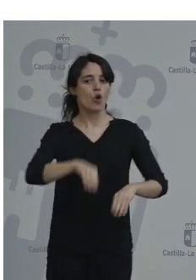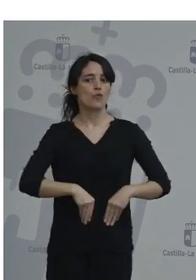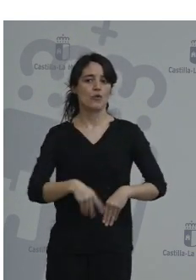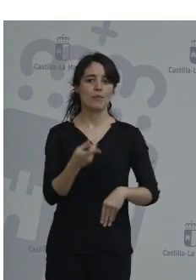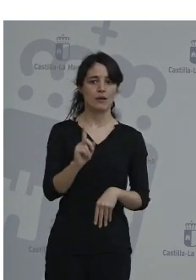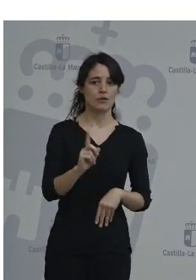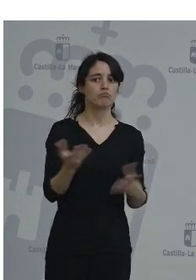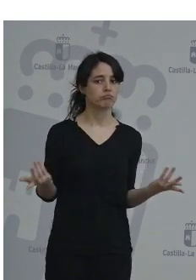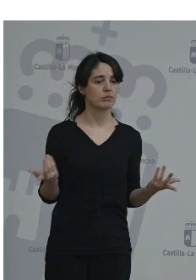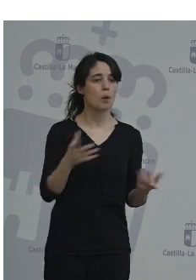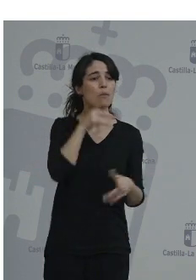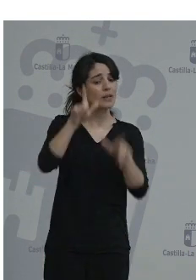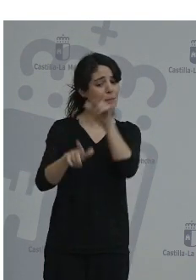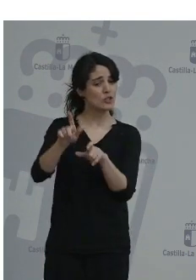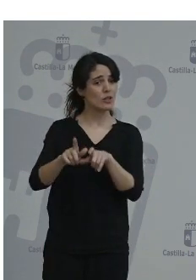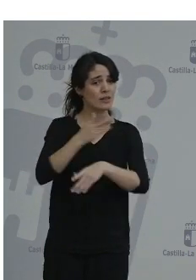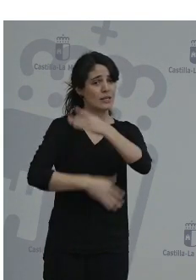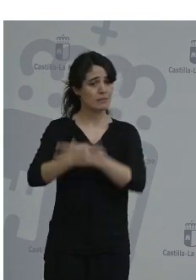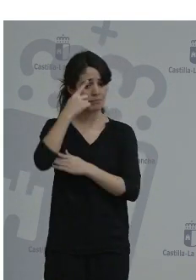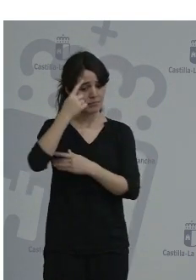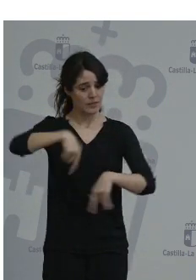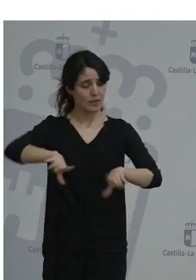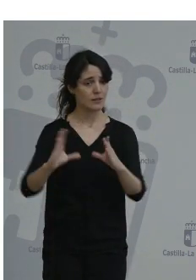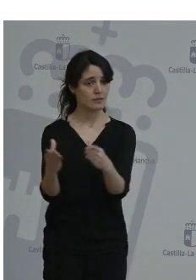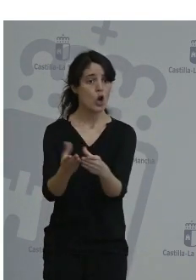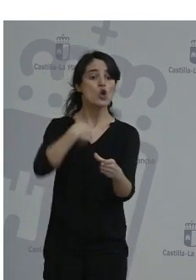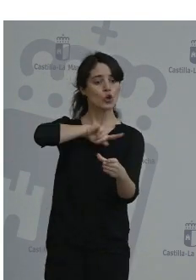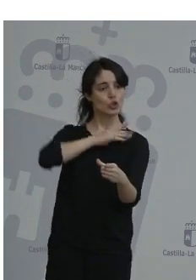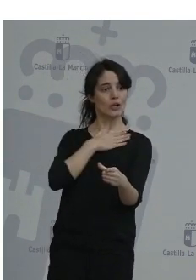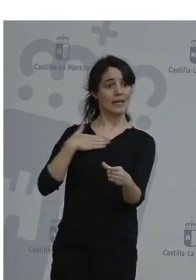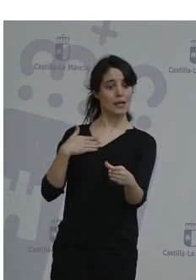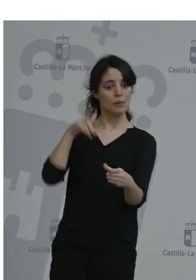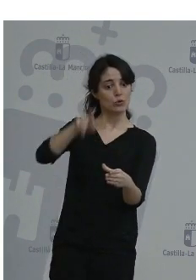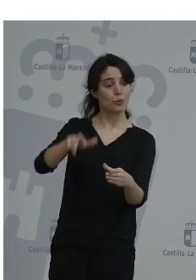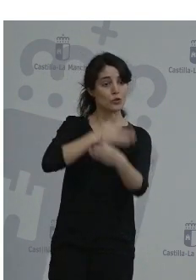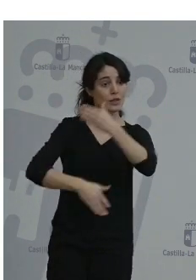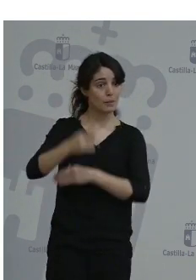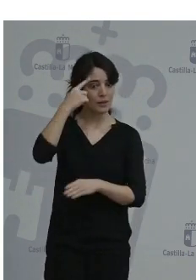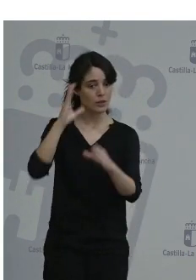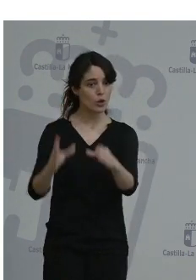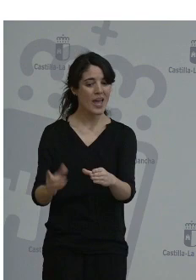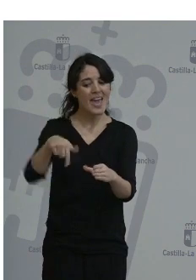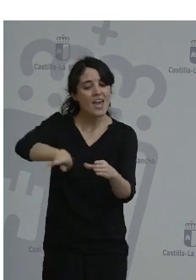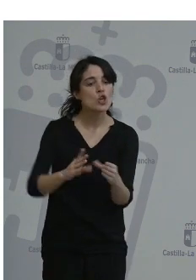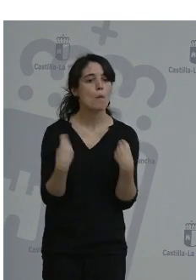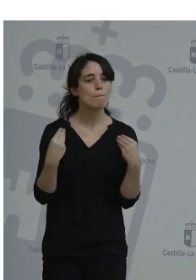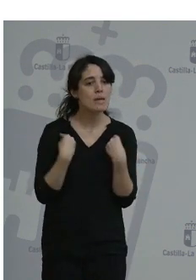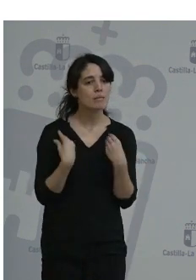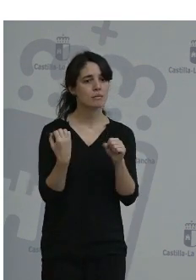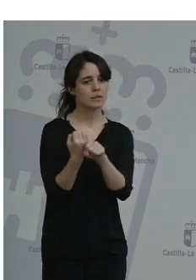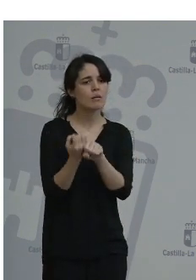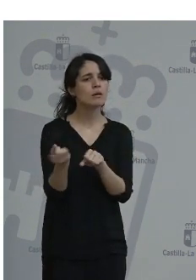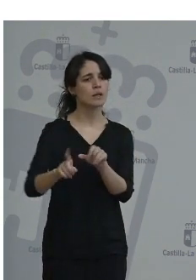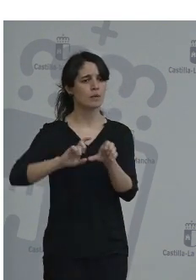Que las personas con discapacidad vivan, queremos que las personas con discapacidad intelectual vivan, trabajen y